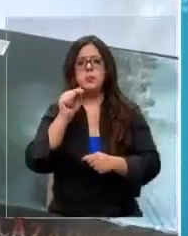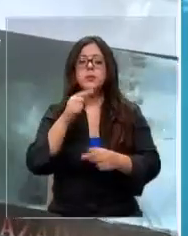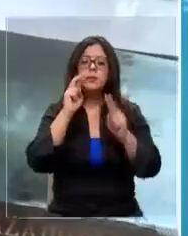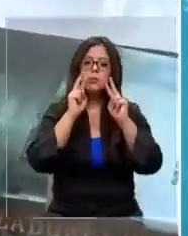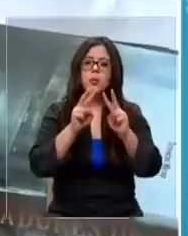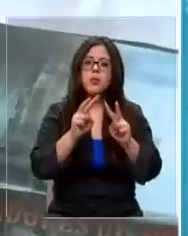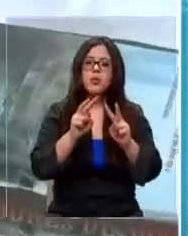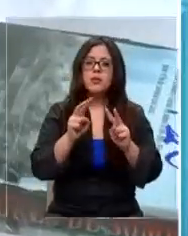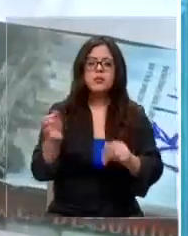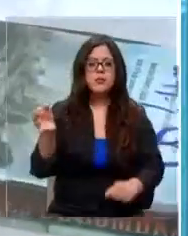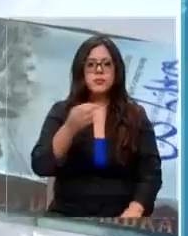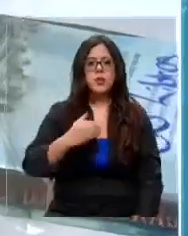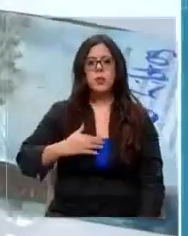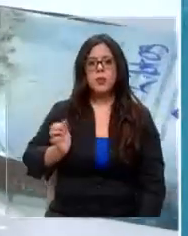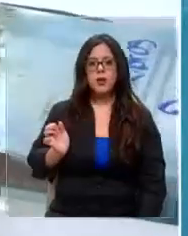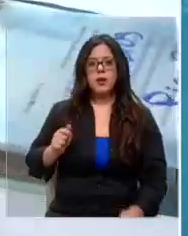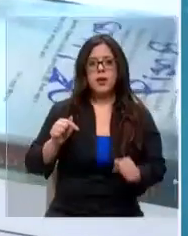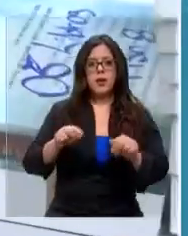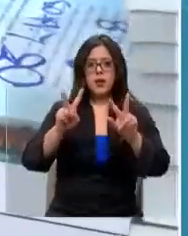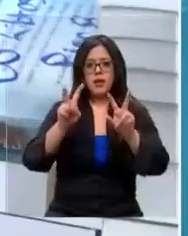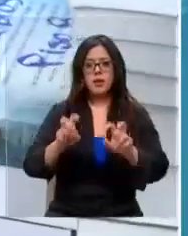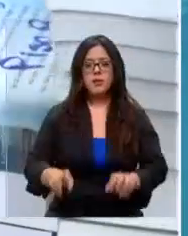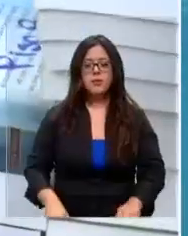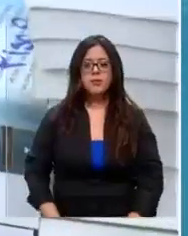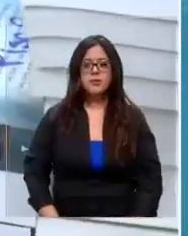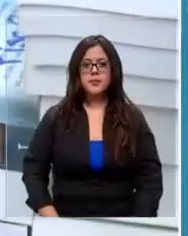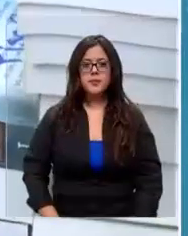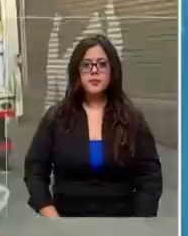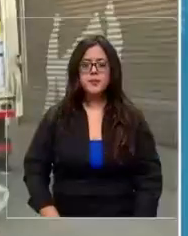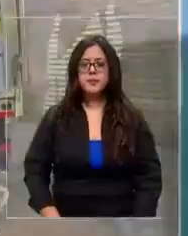escuchar qué es lo que ha señalado la PDI con respecto a estas diligencias.